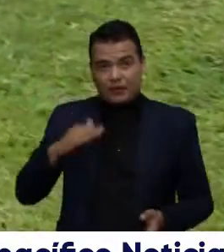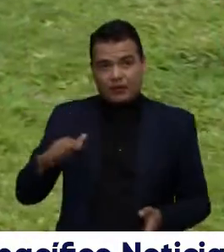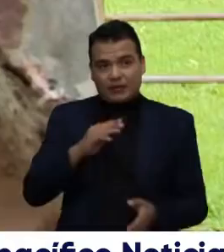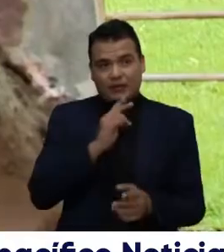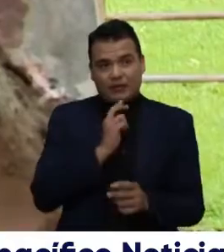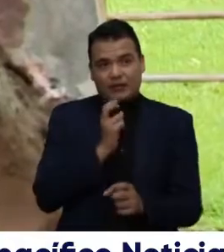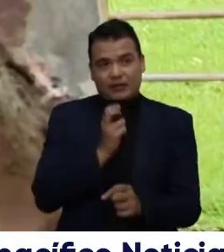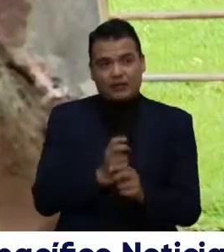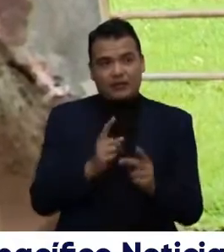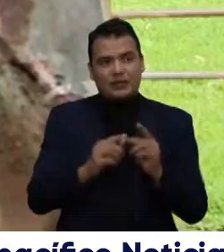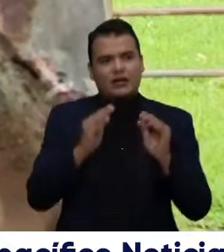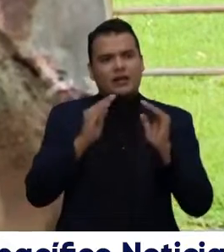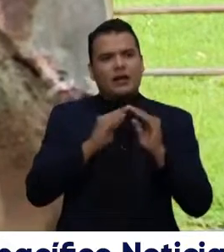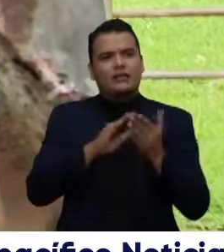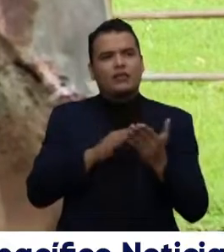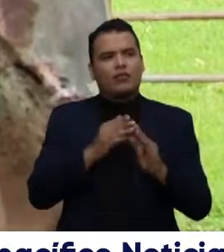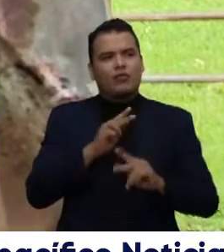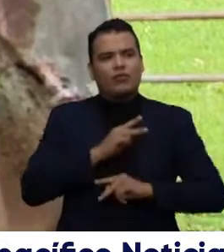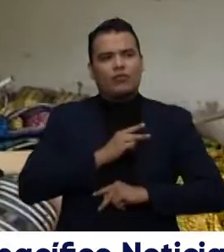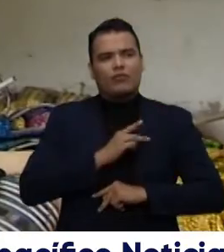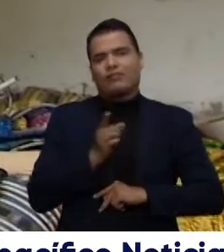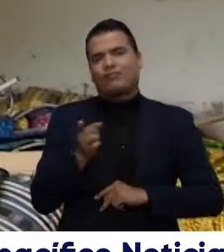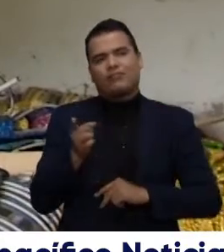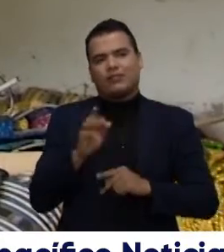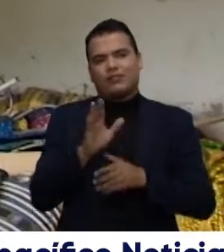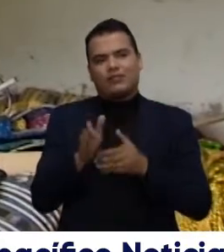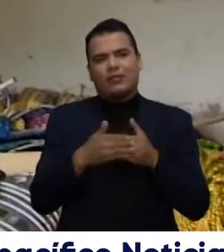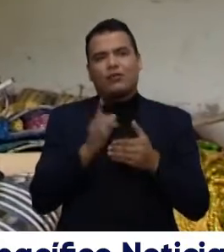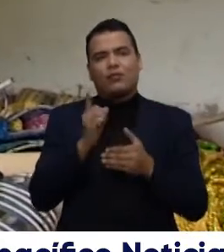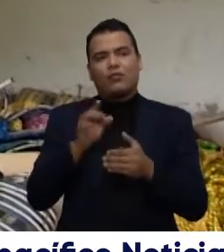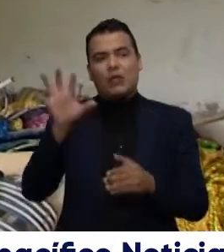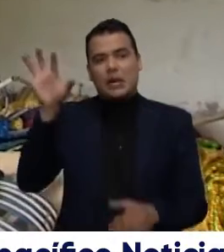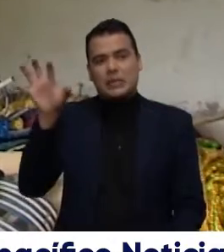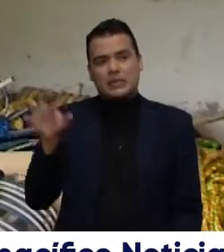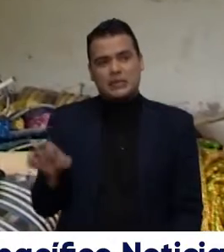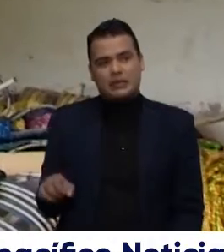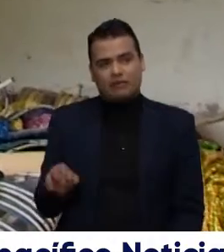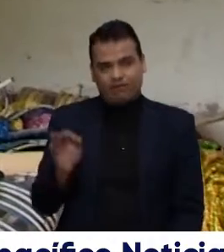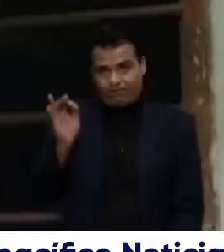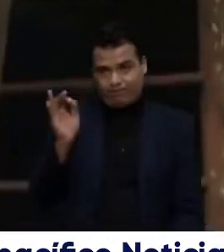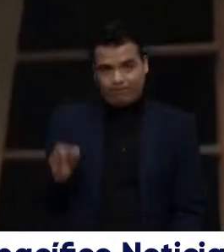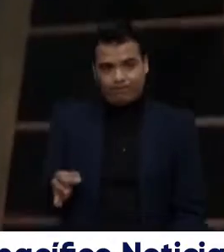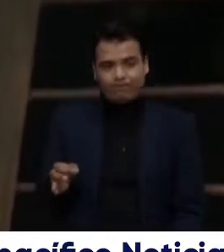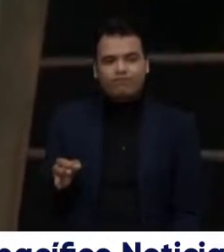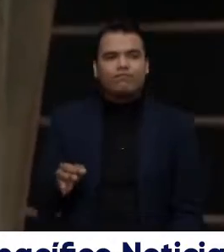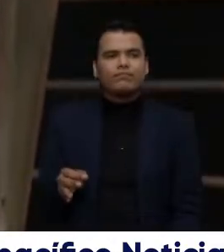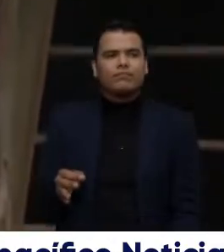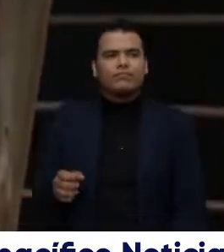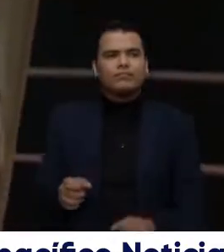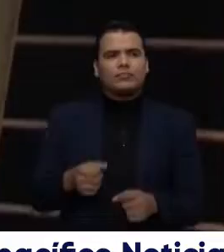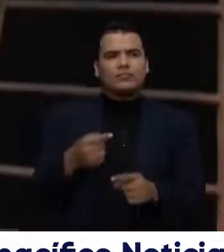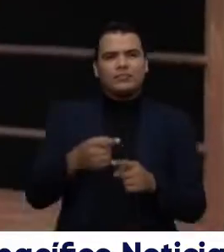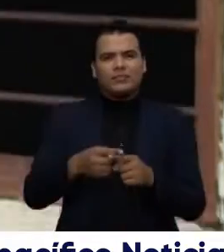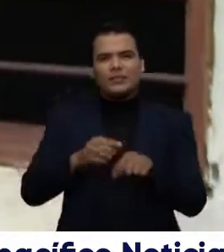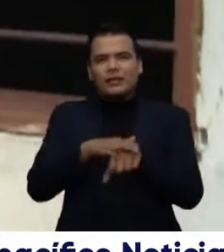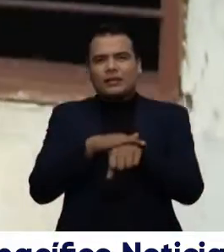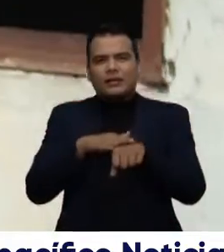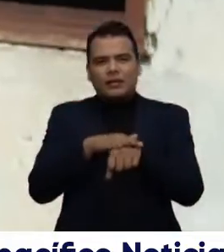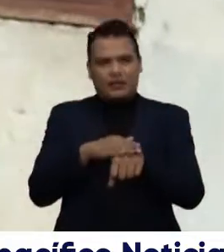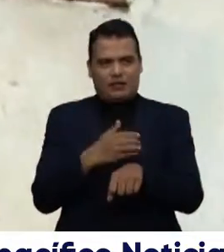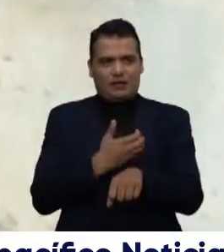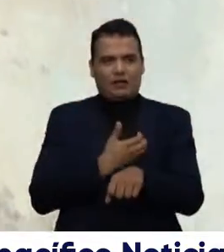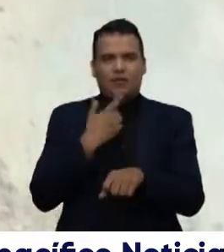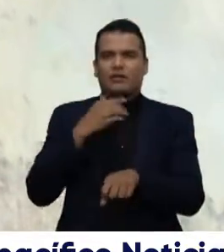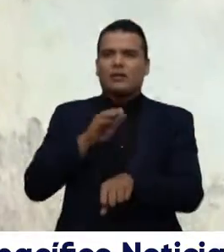infantil y la caseta comunal cerrada por el peligro que representa. Cuando vino en la administración del señor Armitaz y dijo que